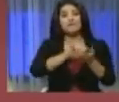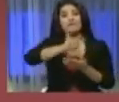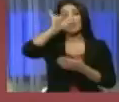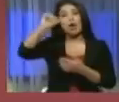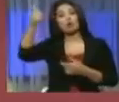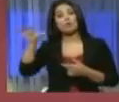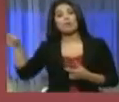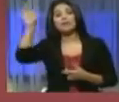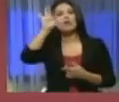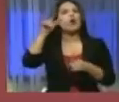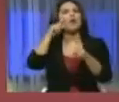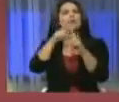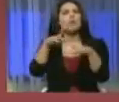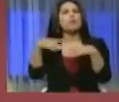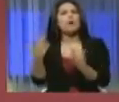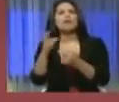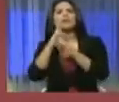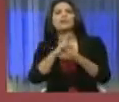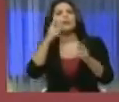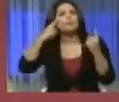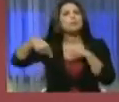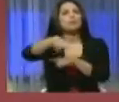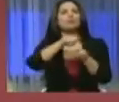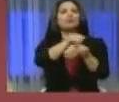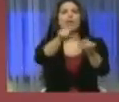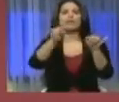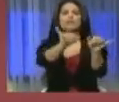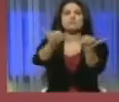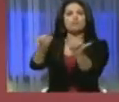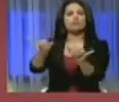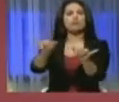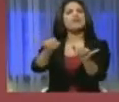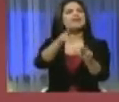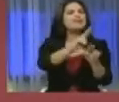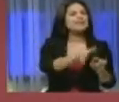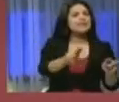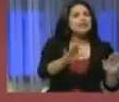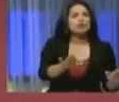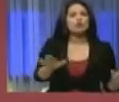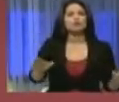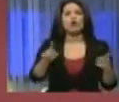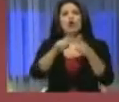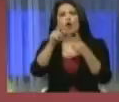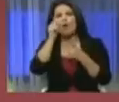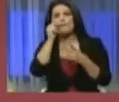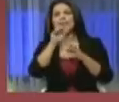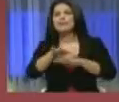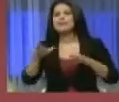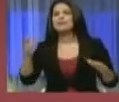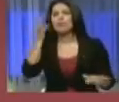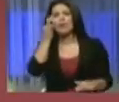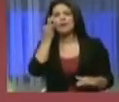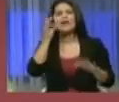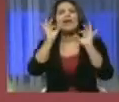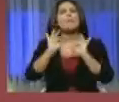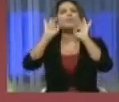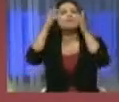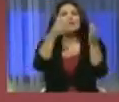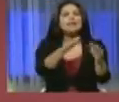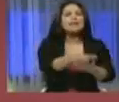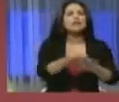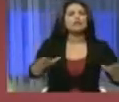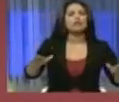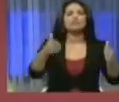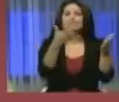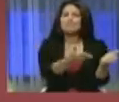hacemos para ustedes, hombres y mujeres, niños y niñas, en especial para ustedes, niños y niños de la